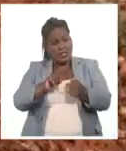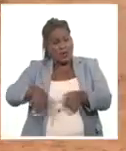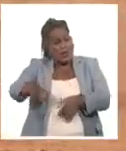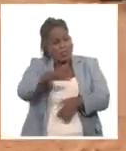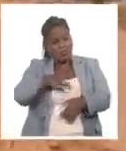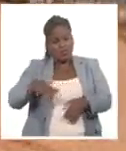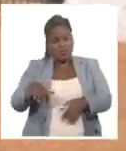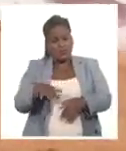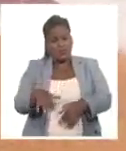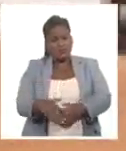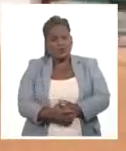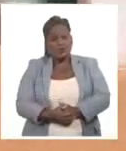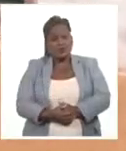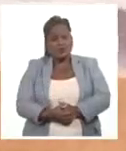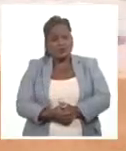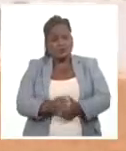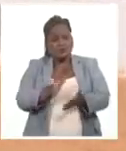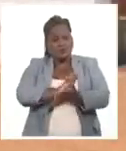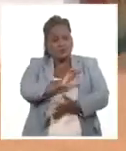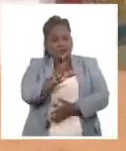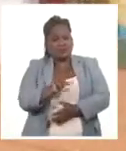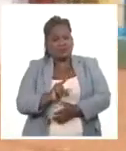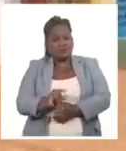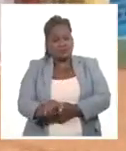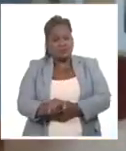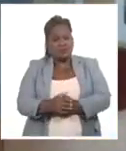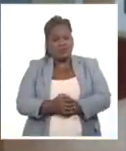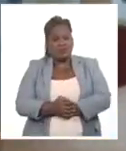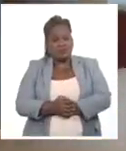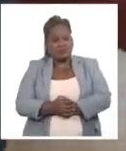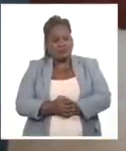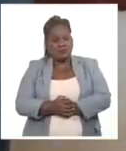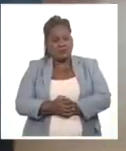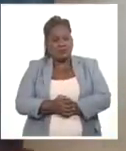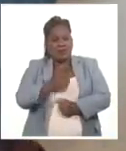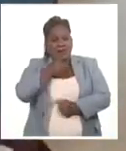Desde Mayabeque, Alain Meira, Sistema Informativo de la Televisión Cubana.